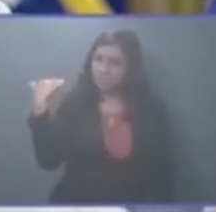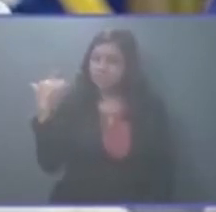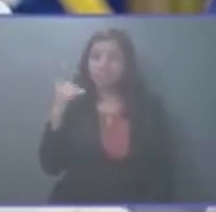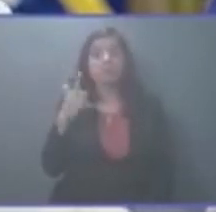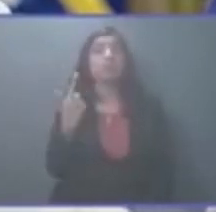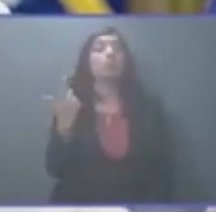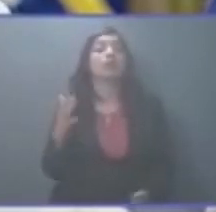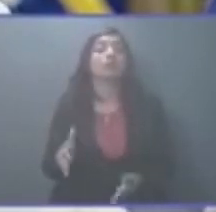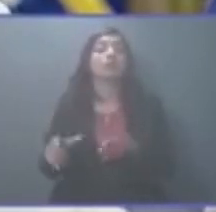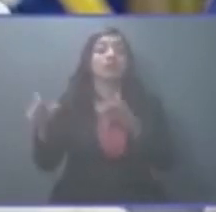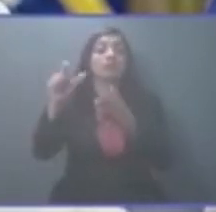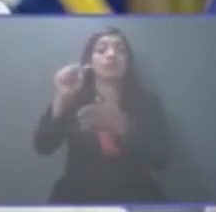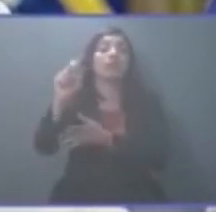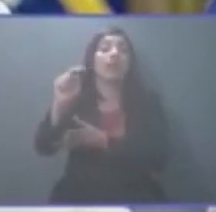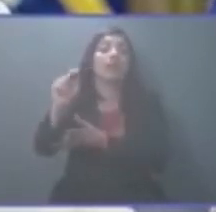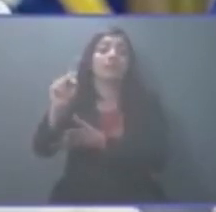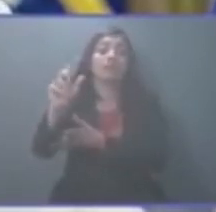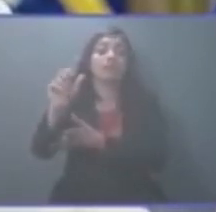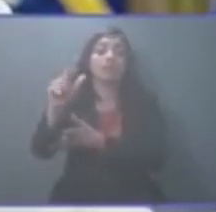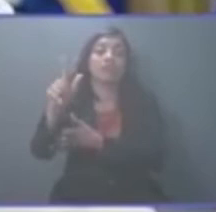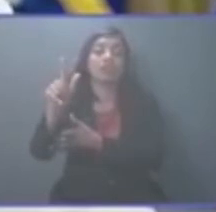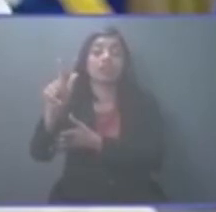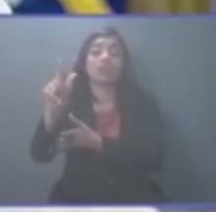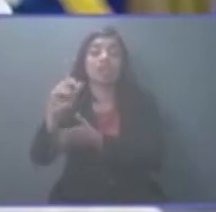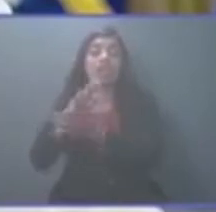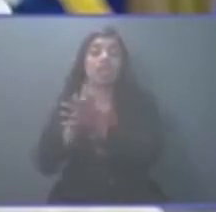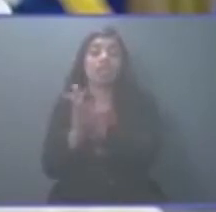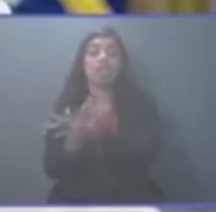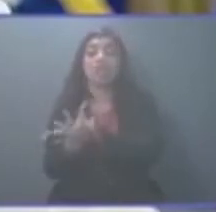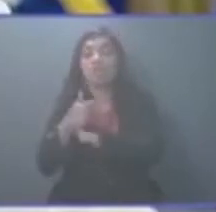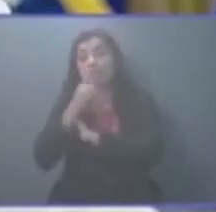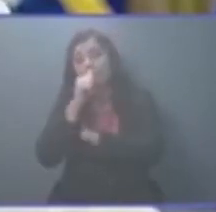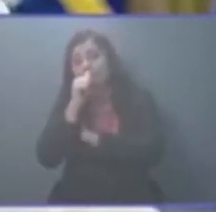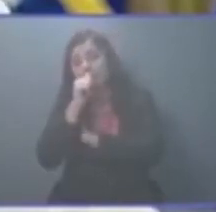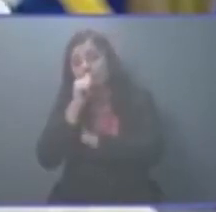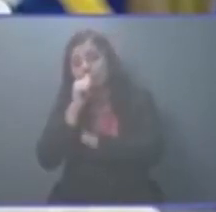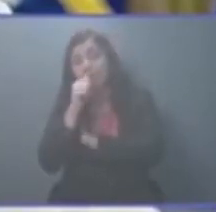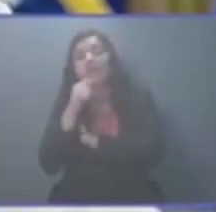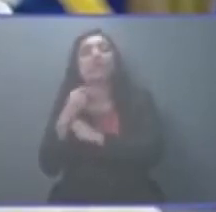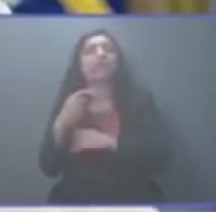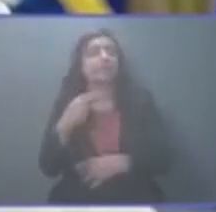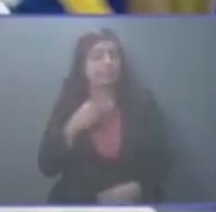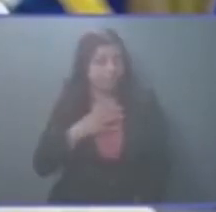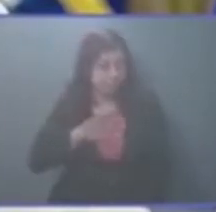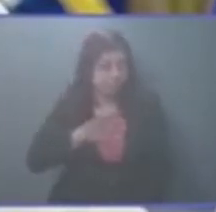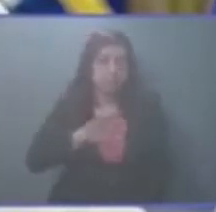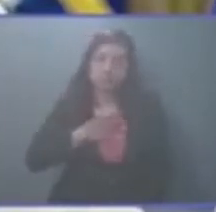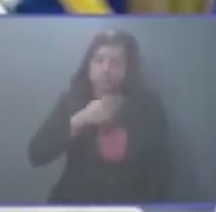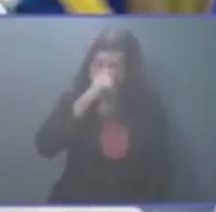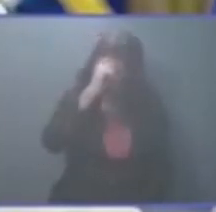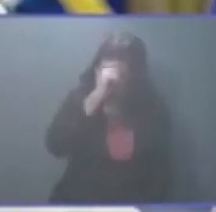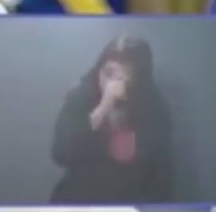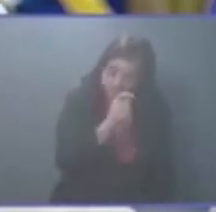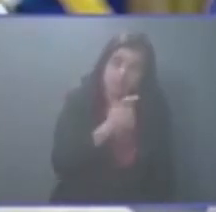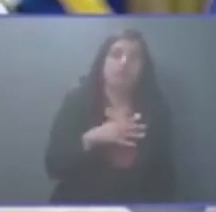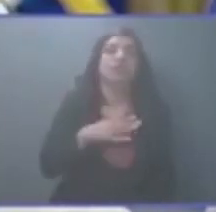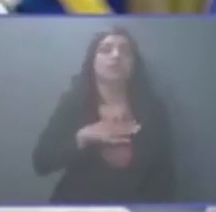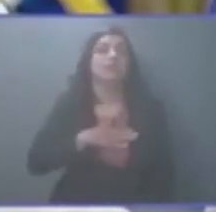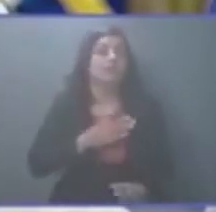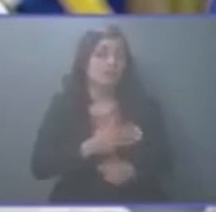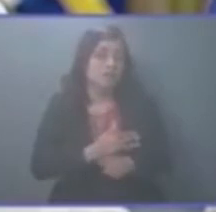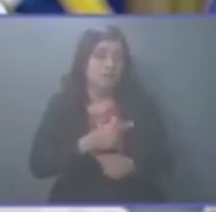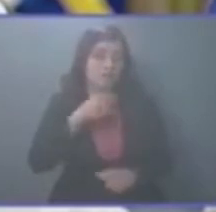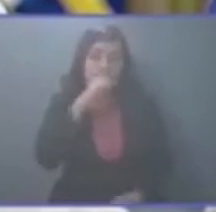privatización de antel mi reconocimiento nuestro reconocimiento como grupo parlamentario